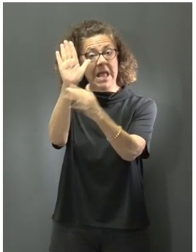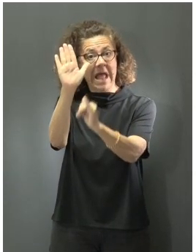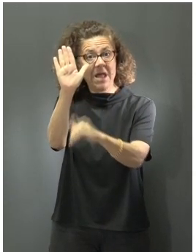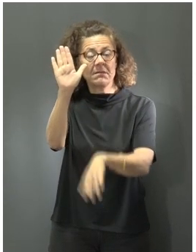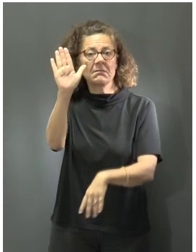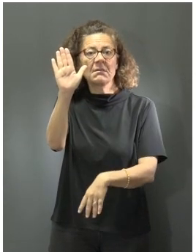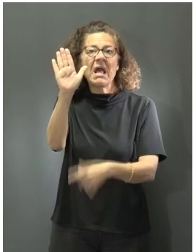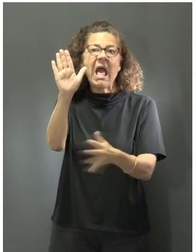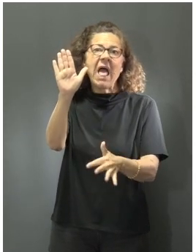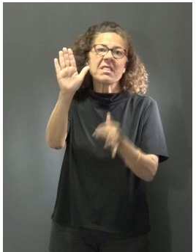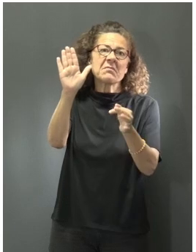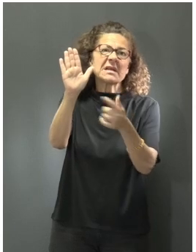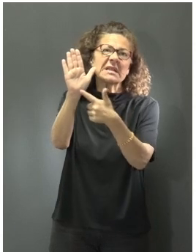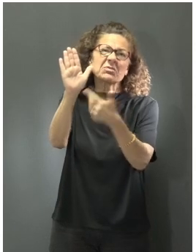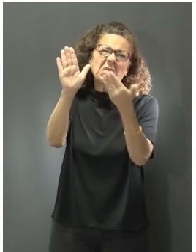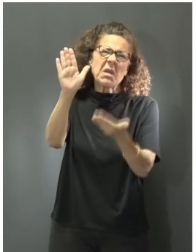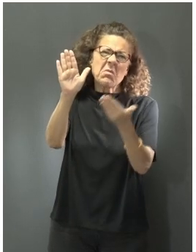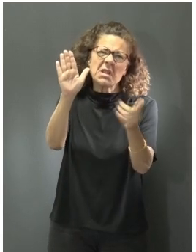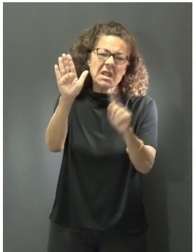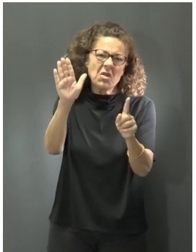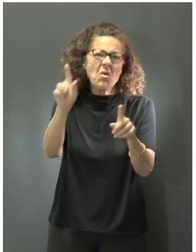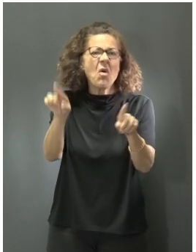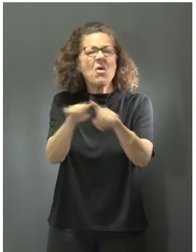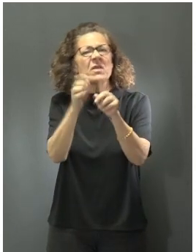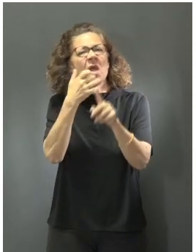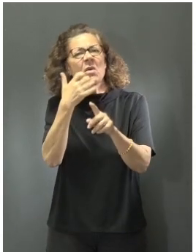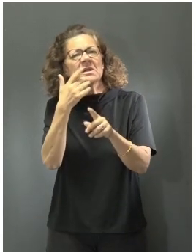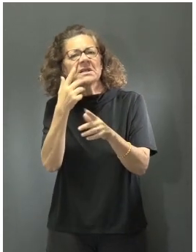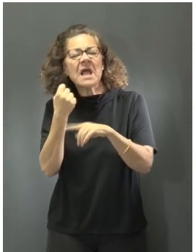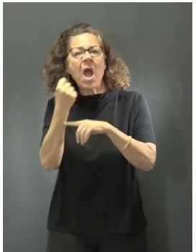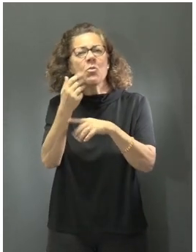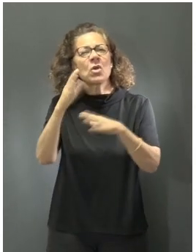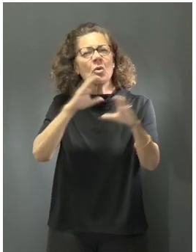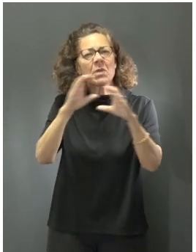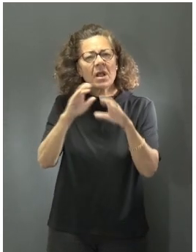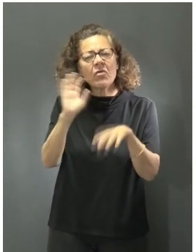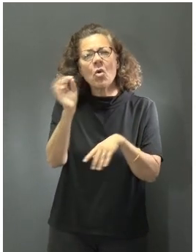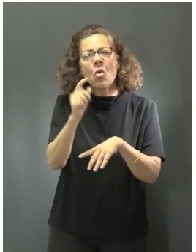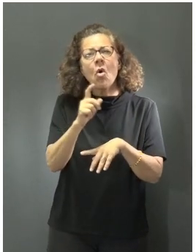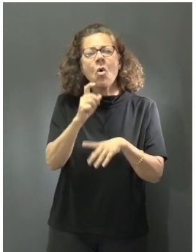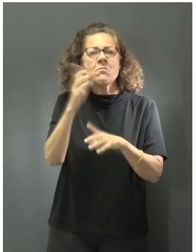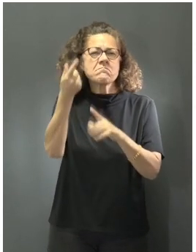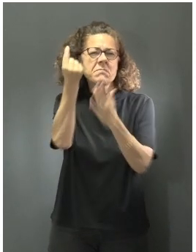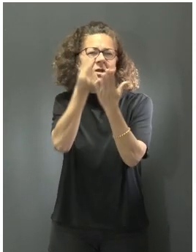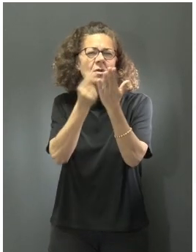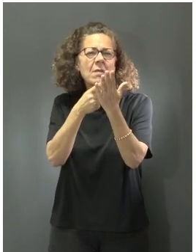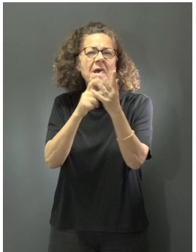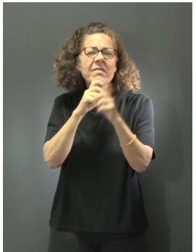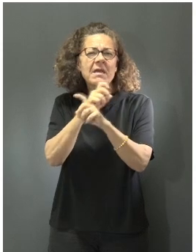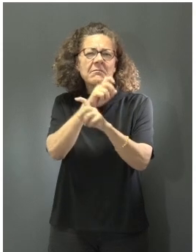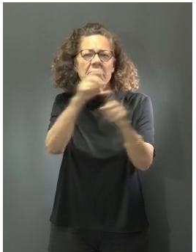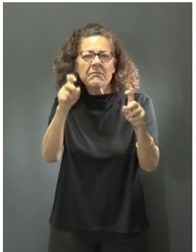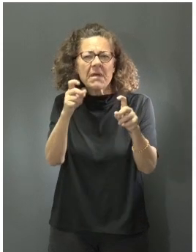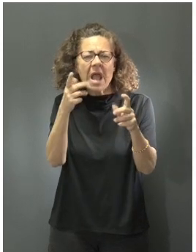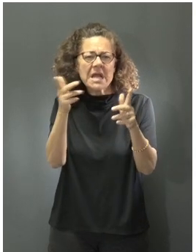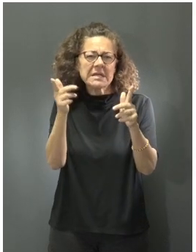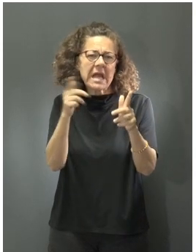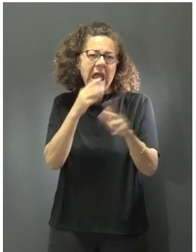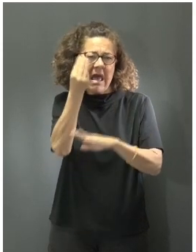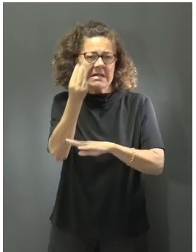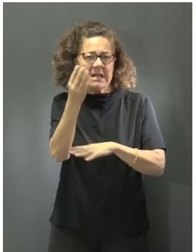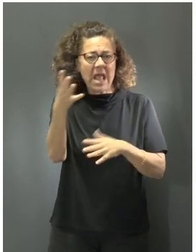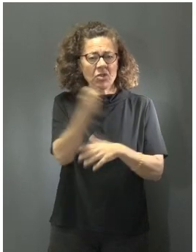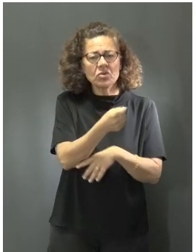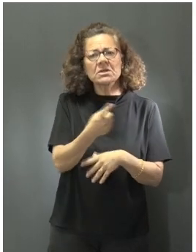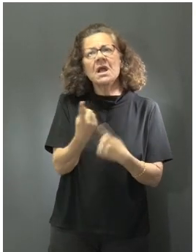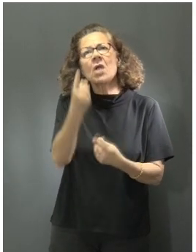muy relevante, en realidad da igual que sea un pictograma de apoyo a la comunicación o que sea un pictograma de señalización para todo el mundo. A veces también nos pasa, ¿no? Que te